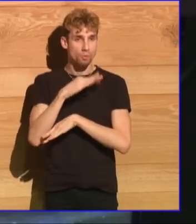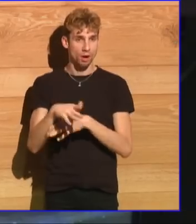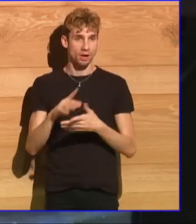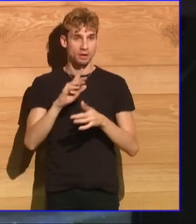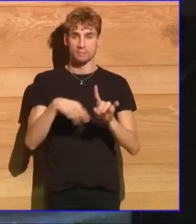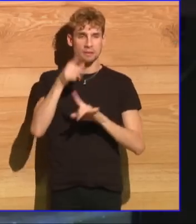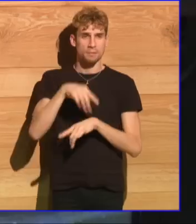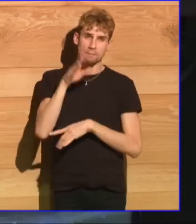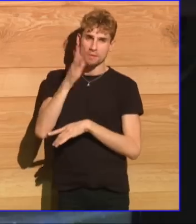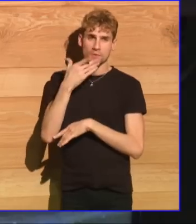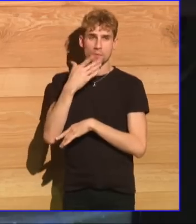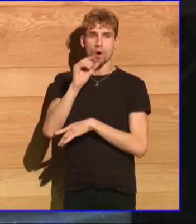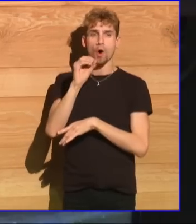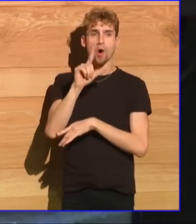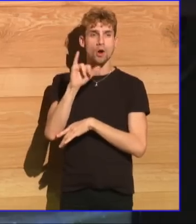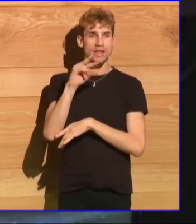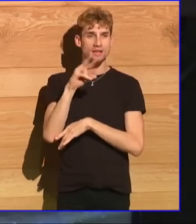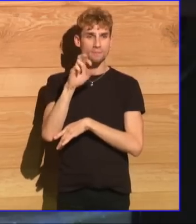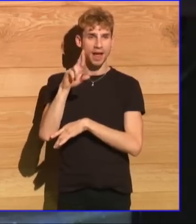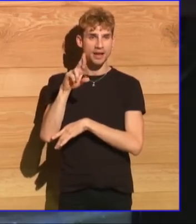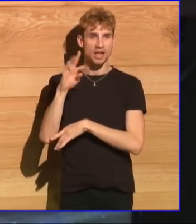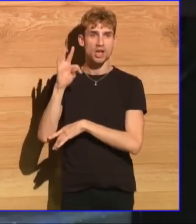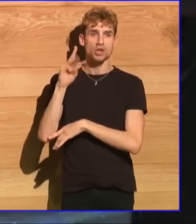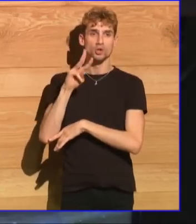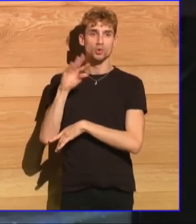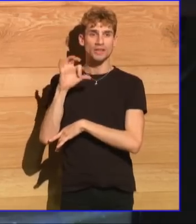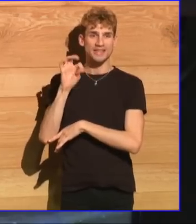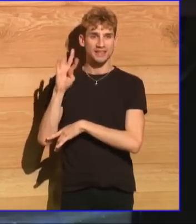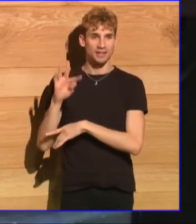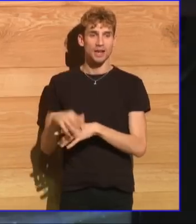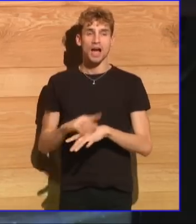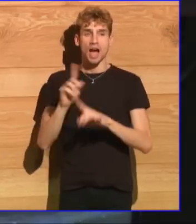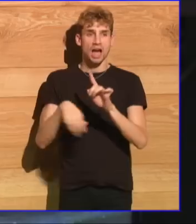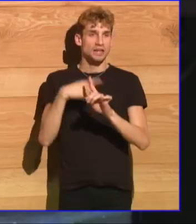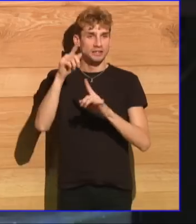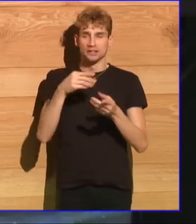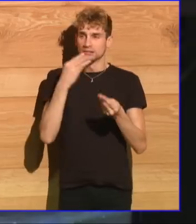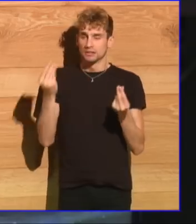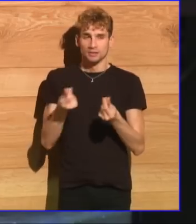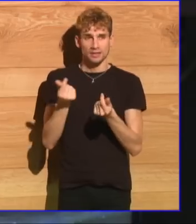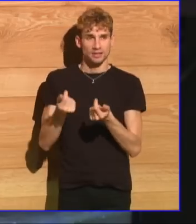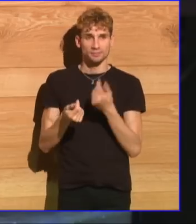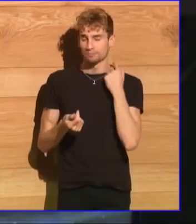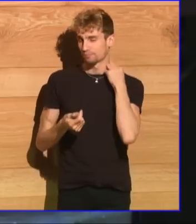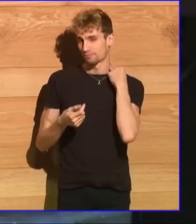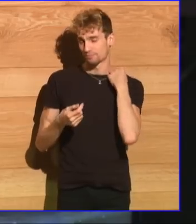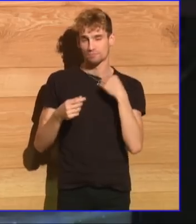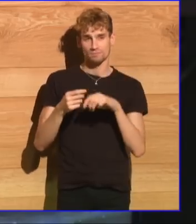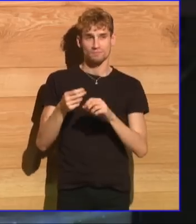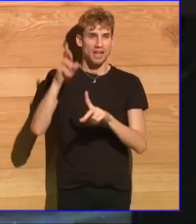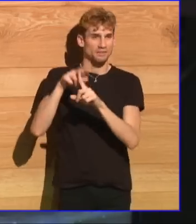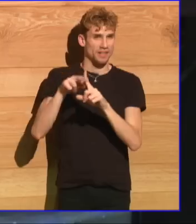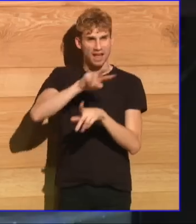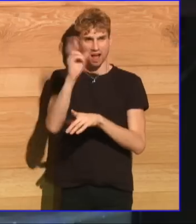fondo. Nuestro personaje casi es un Oliver Twist. Aprende, sí. Y el personaje de John Malkovich es un Fagin en gran medida. Sí. Y eso es lo que